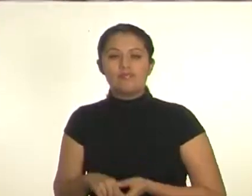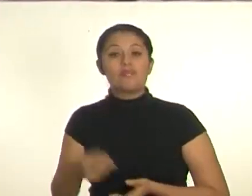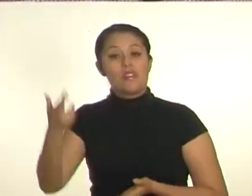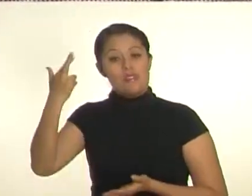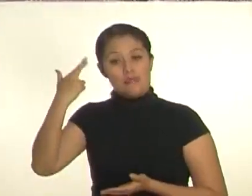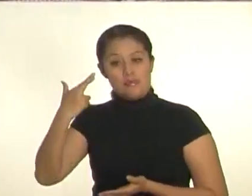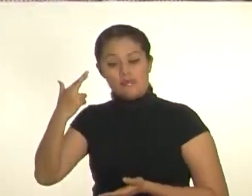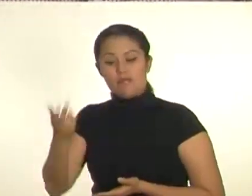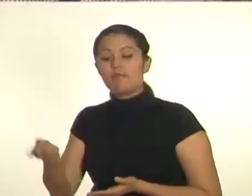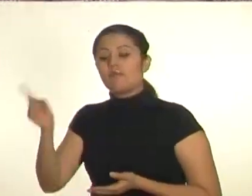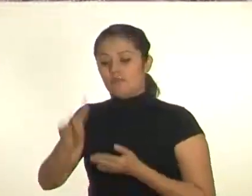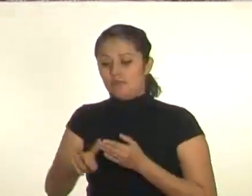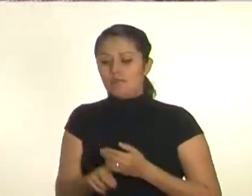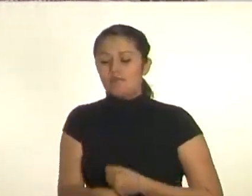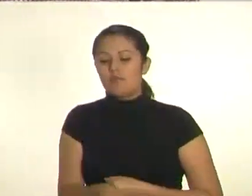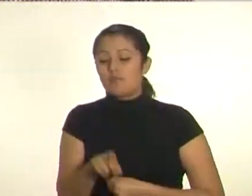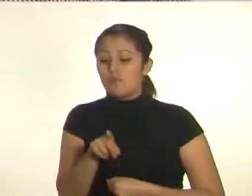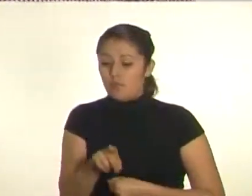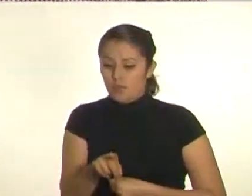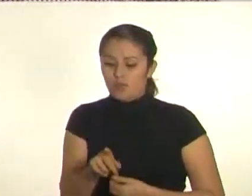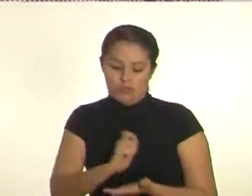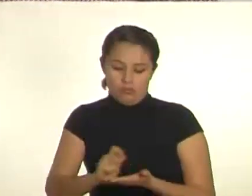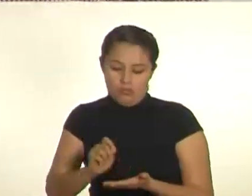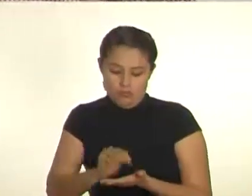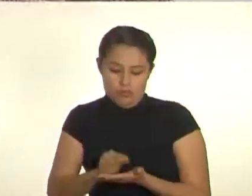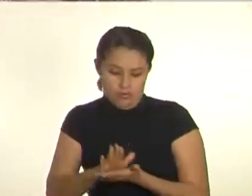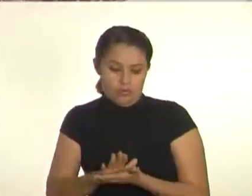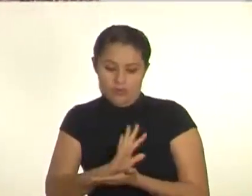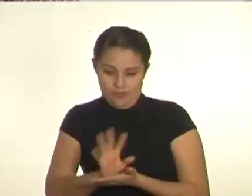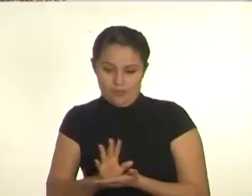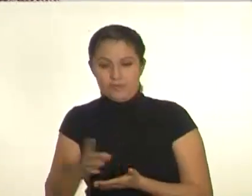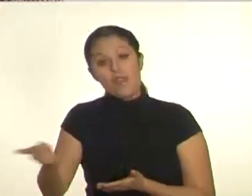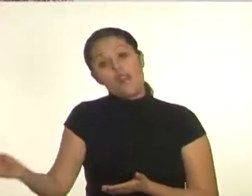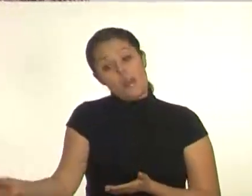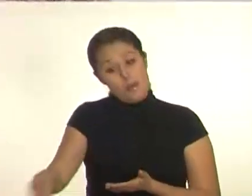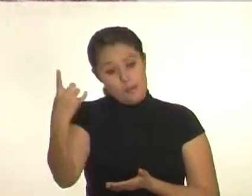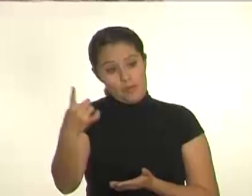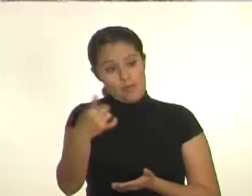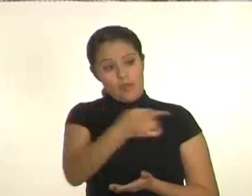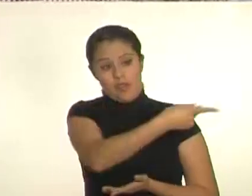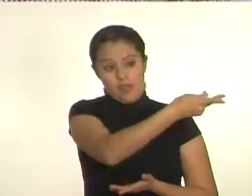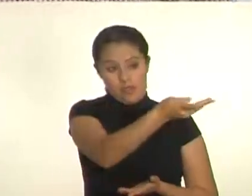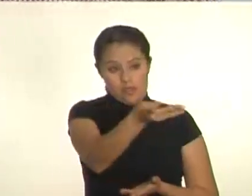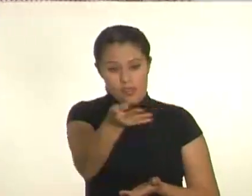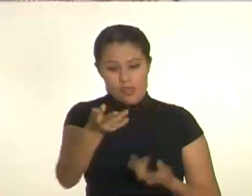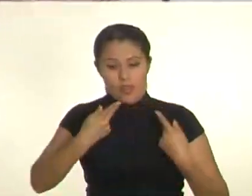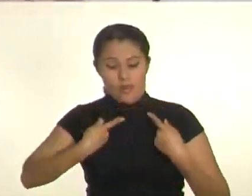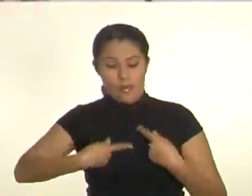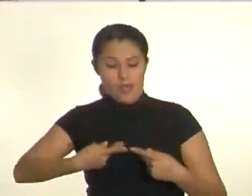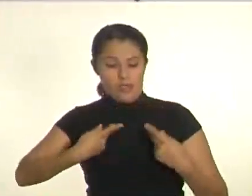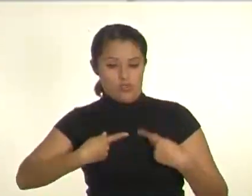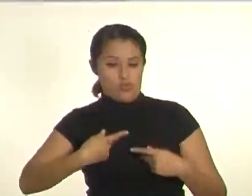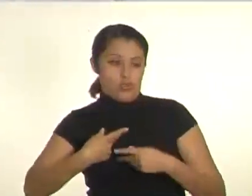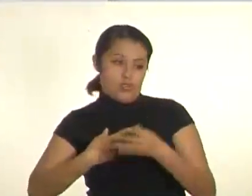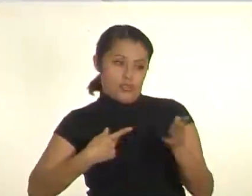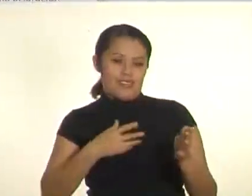dio la indicación de que después de escribir, la tendría que llevar al cuartel de